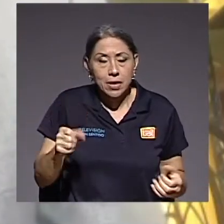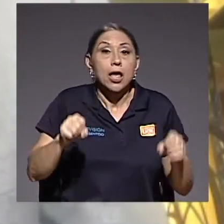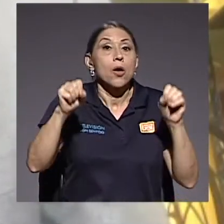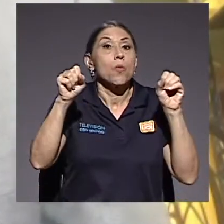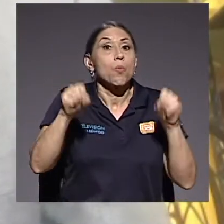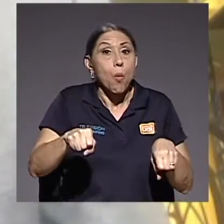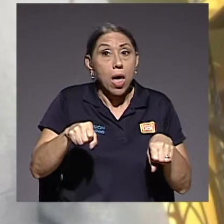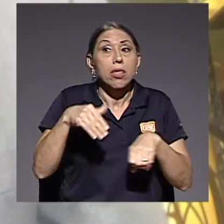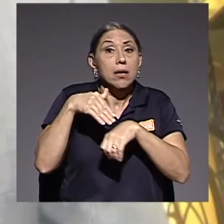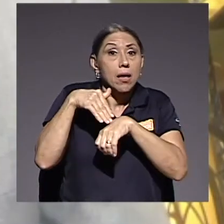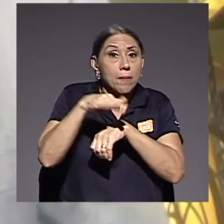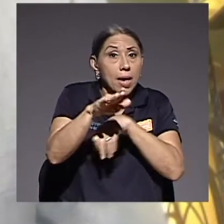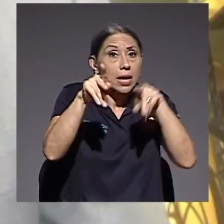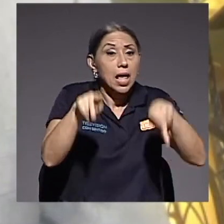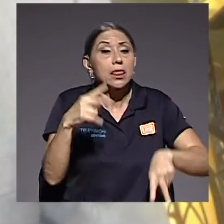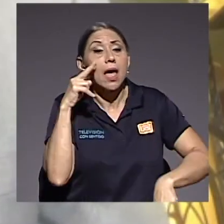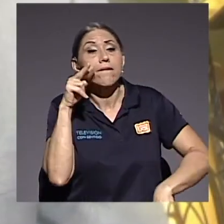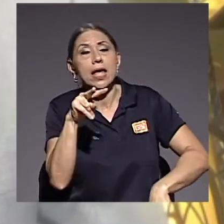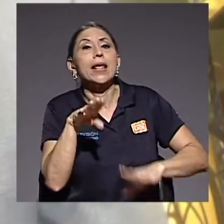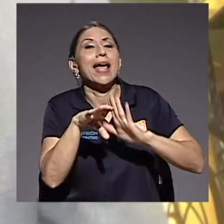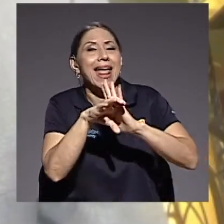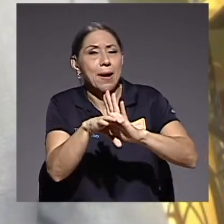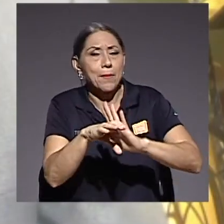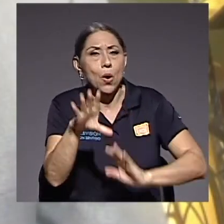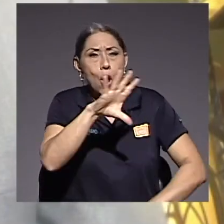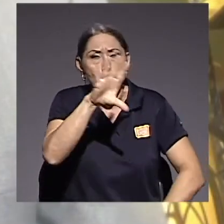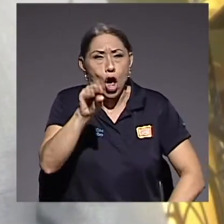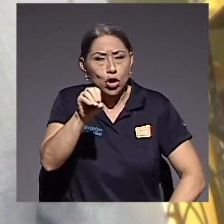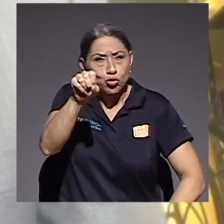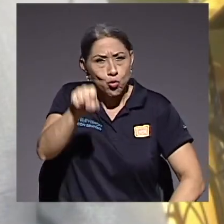verlo, en Sudáfrica hay